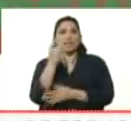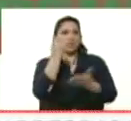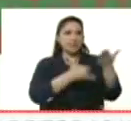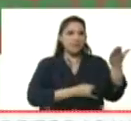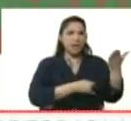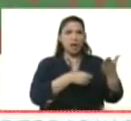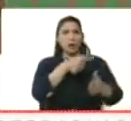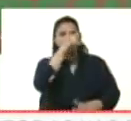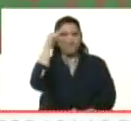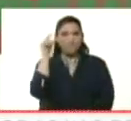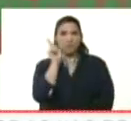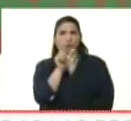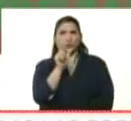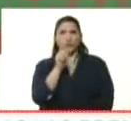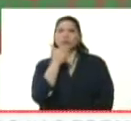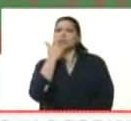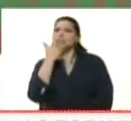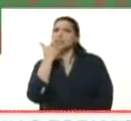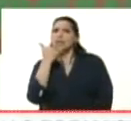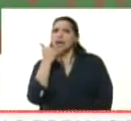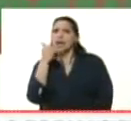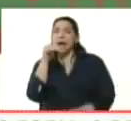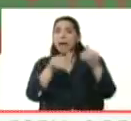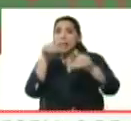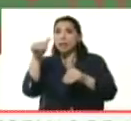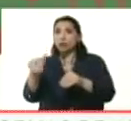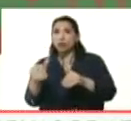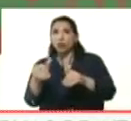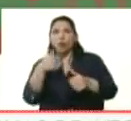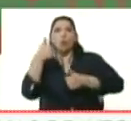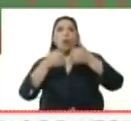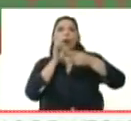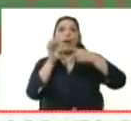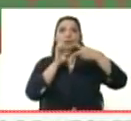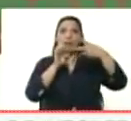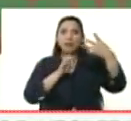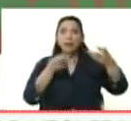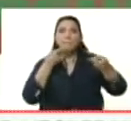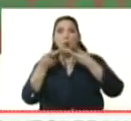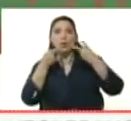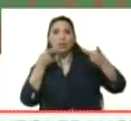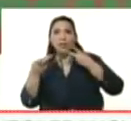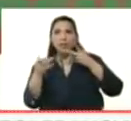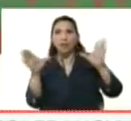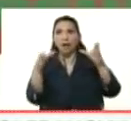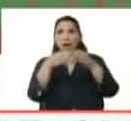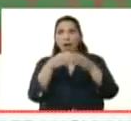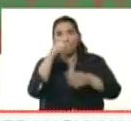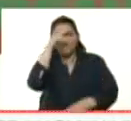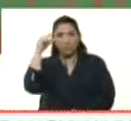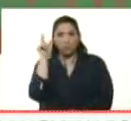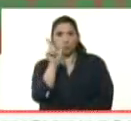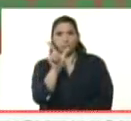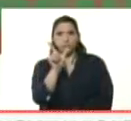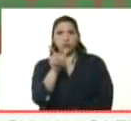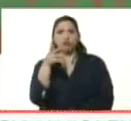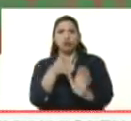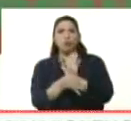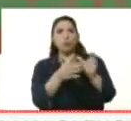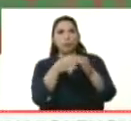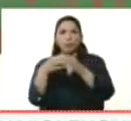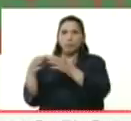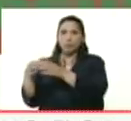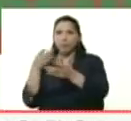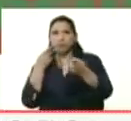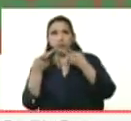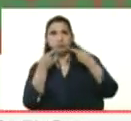elecciones parlamentarias, ¿cuál es la estrategia, la política del partido con respecto a los aliados? Y además, siempre con